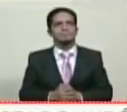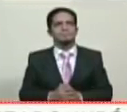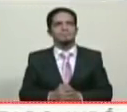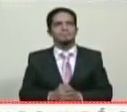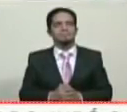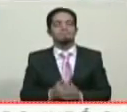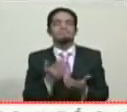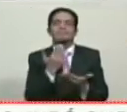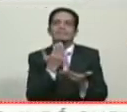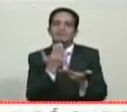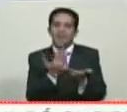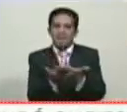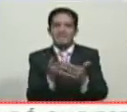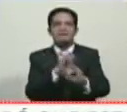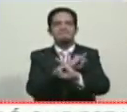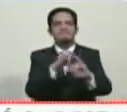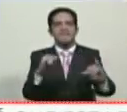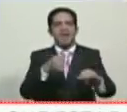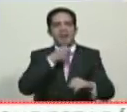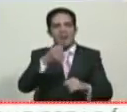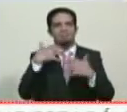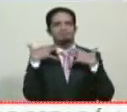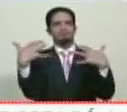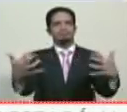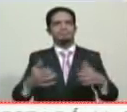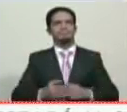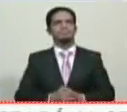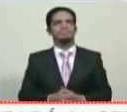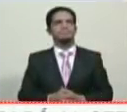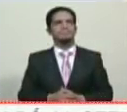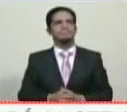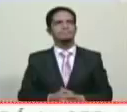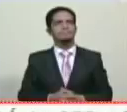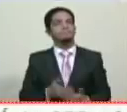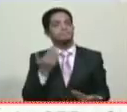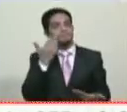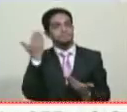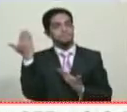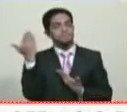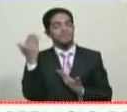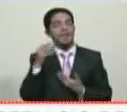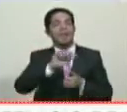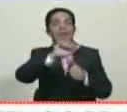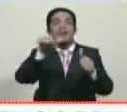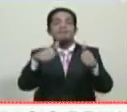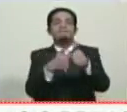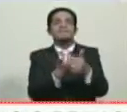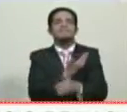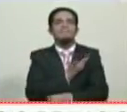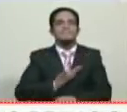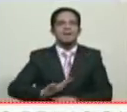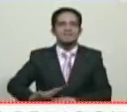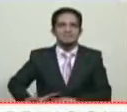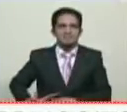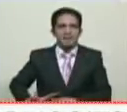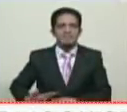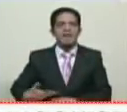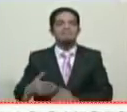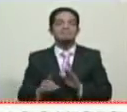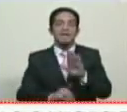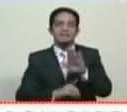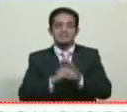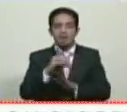Muchas gracias. Así concluye la rueda de prensa. Bueno, gracias a todos. Bien, han sido entonces las declaraciones del vicepresidente sectorial para el desarrollo